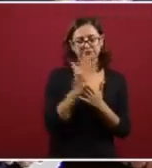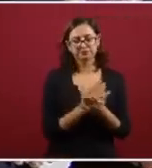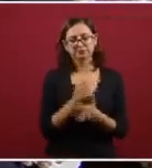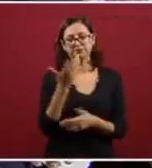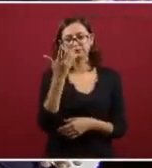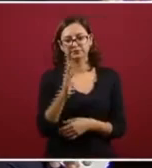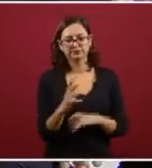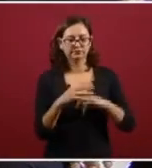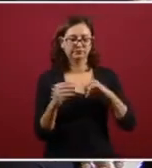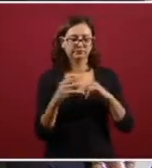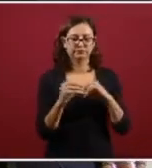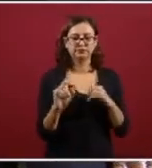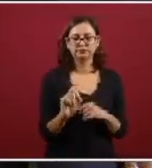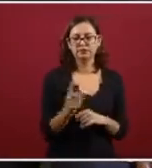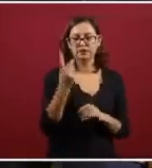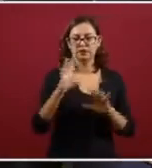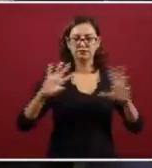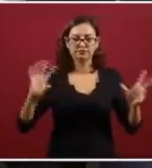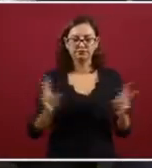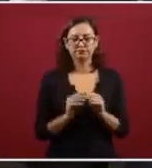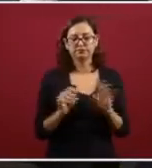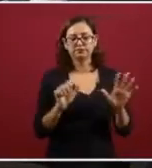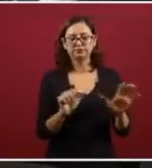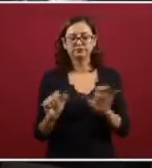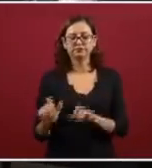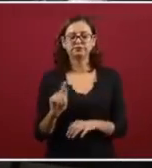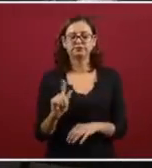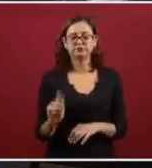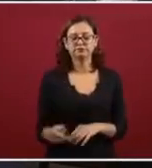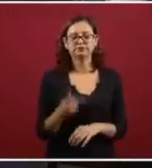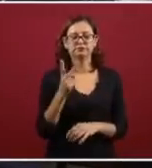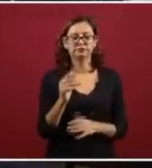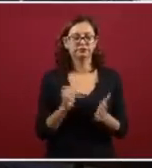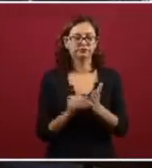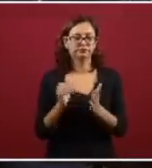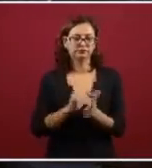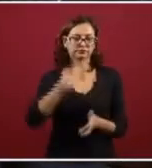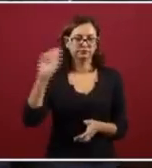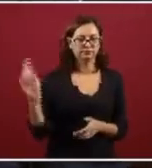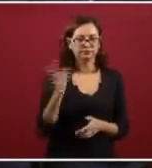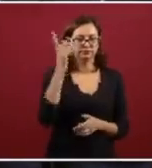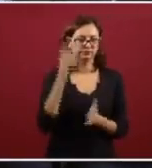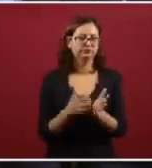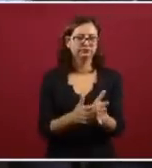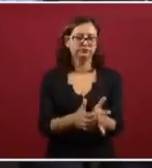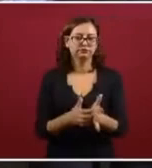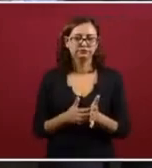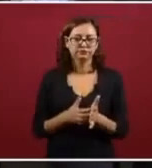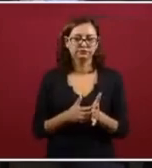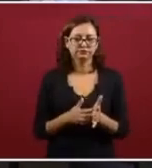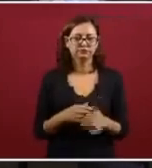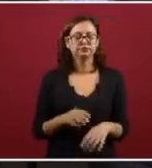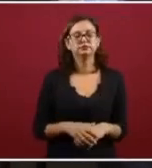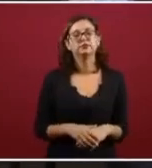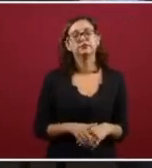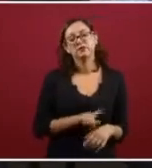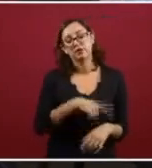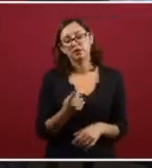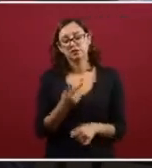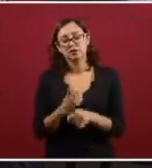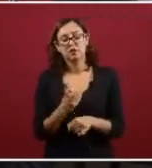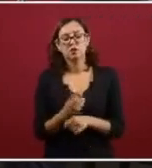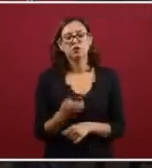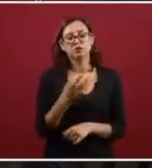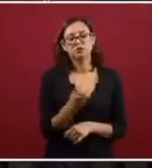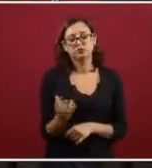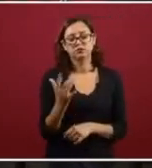fue de 672 millones de dólares. La Laguna Aguascalientes se ahorraron 455 millones